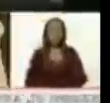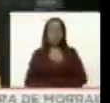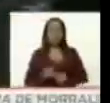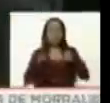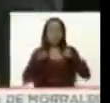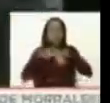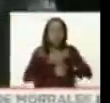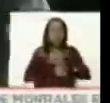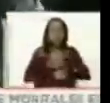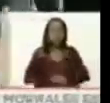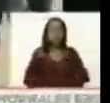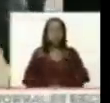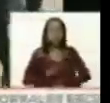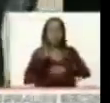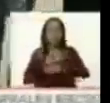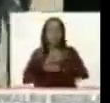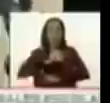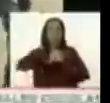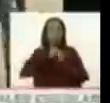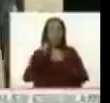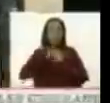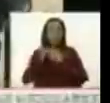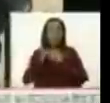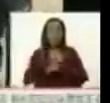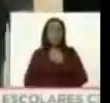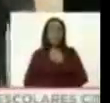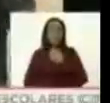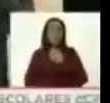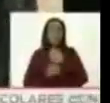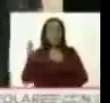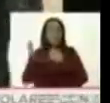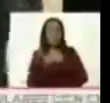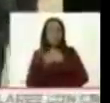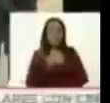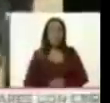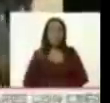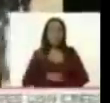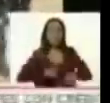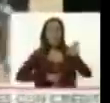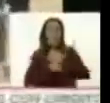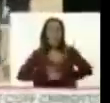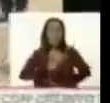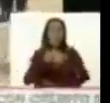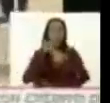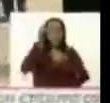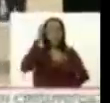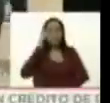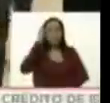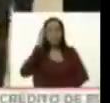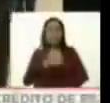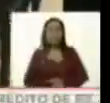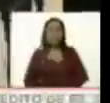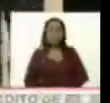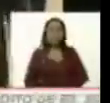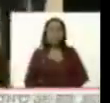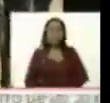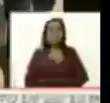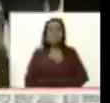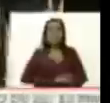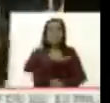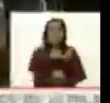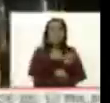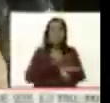por las autoridades policiales, que hemos venido incrementando la capacidad de las